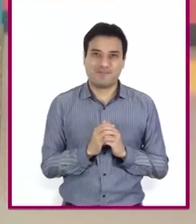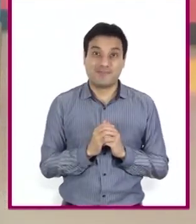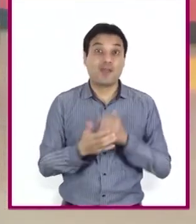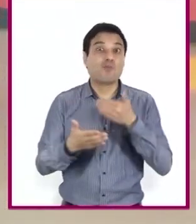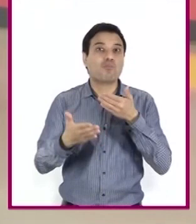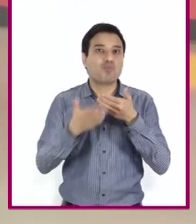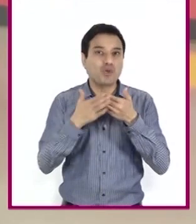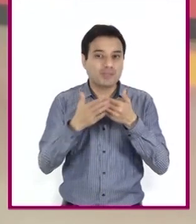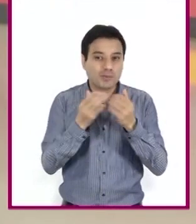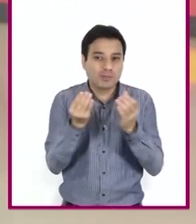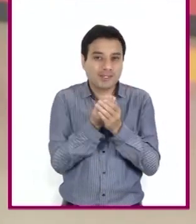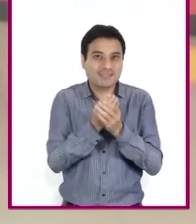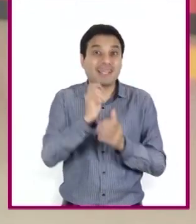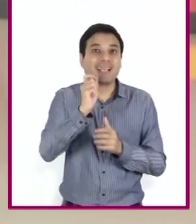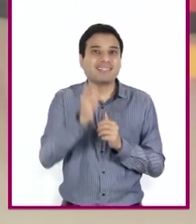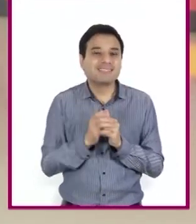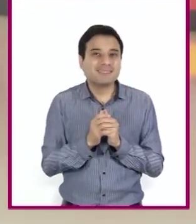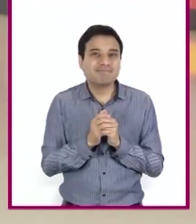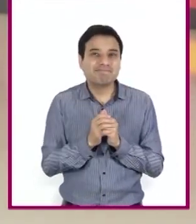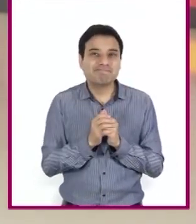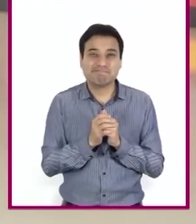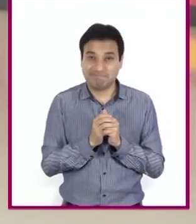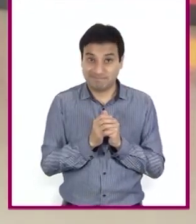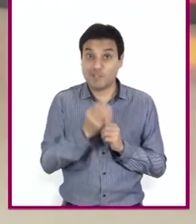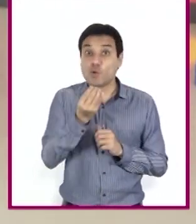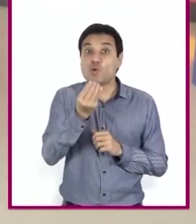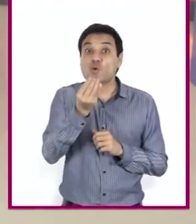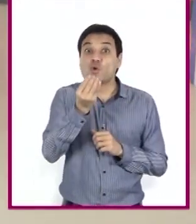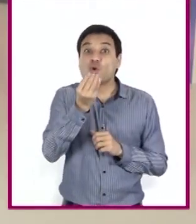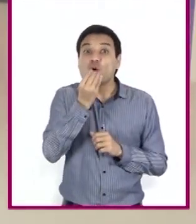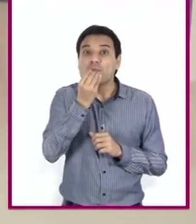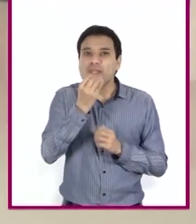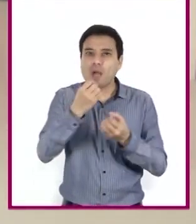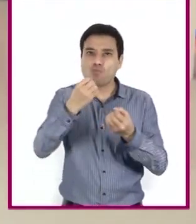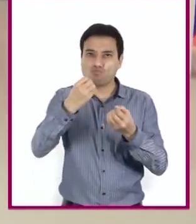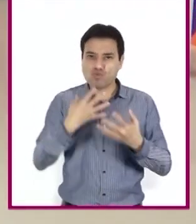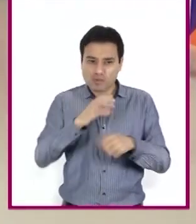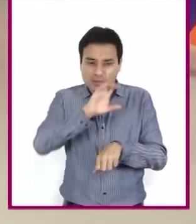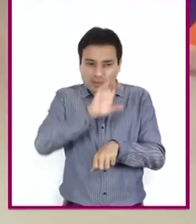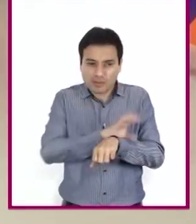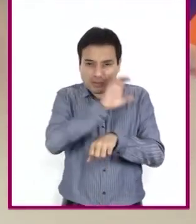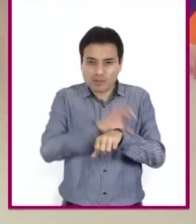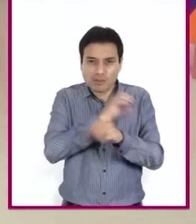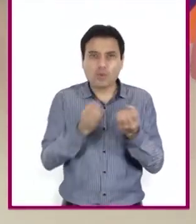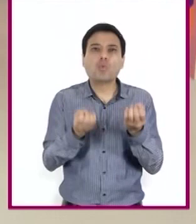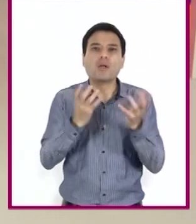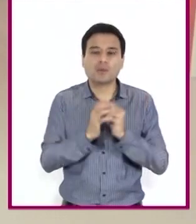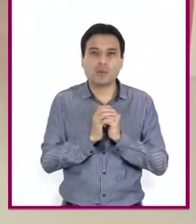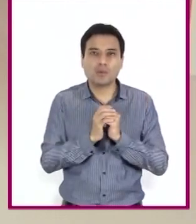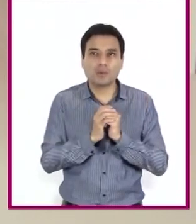sesión, analizarán el aporte energético de los alimentos que ingieren con el fin de tomar